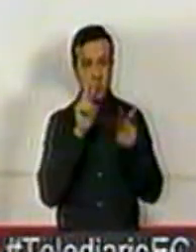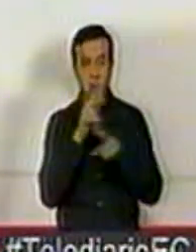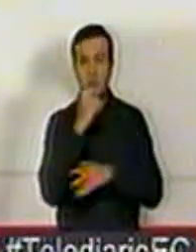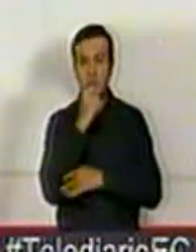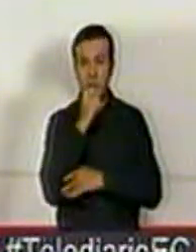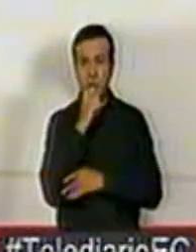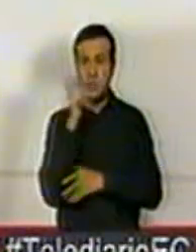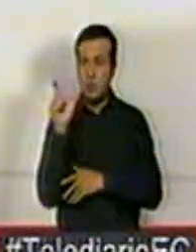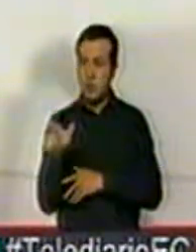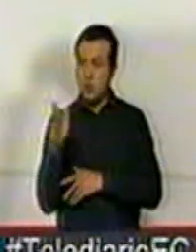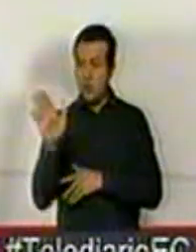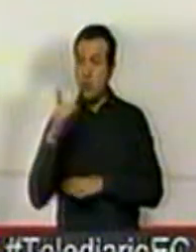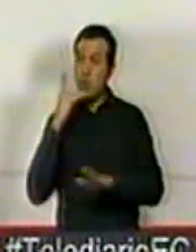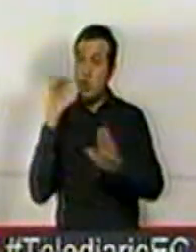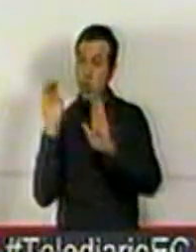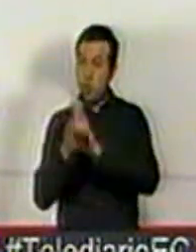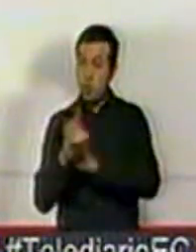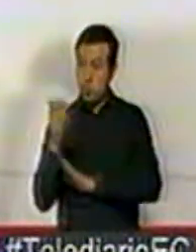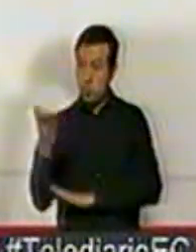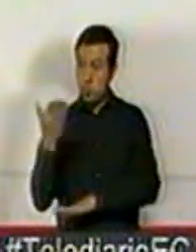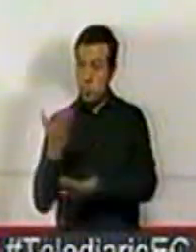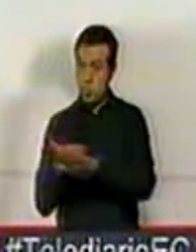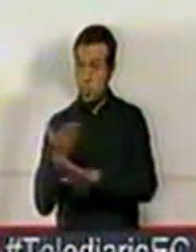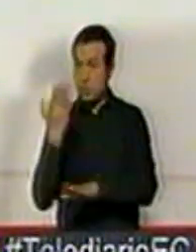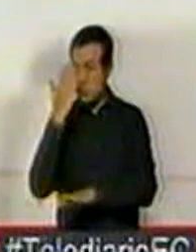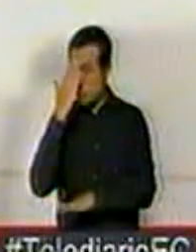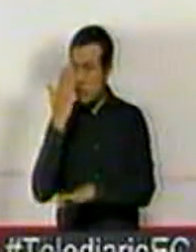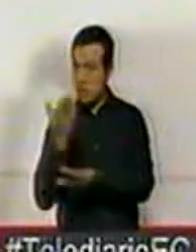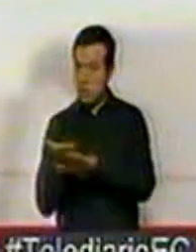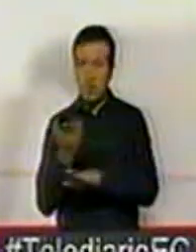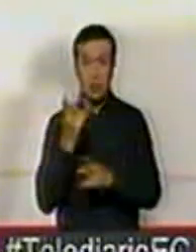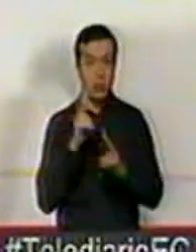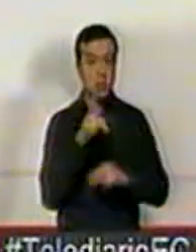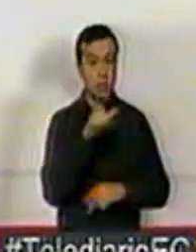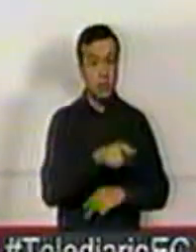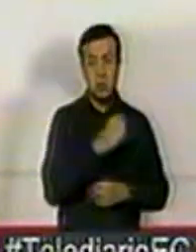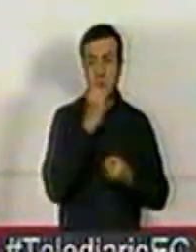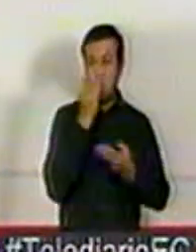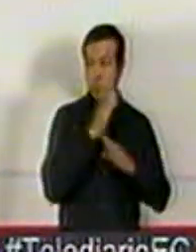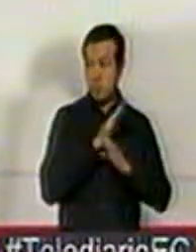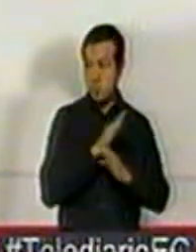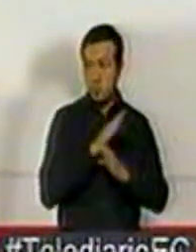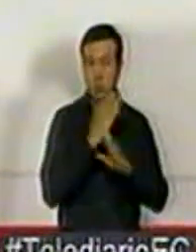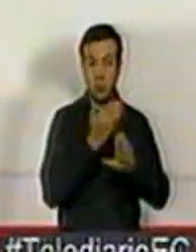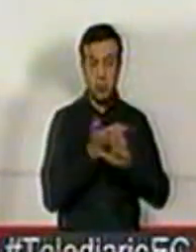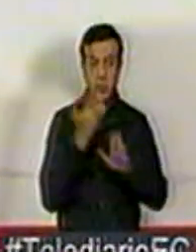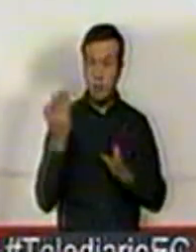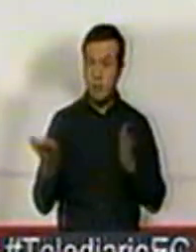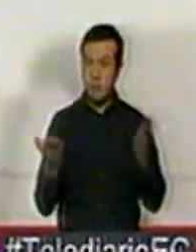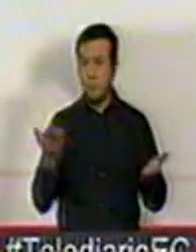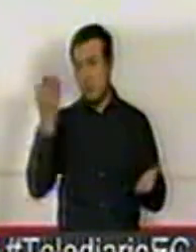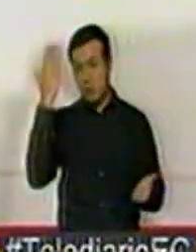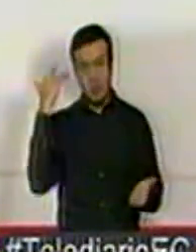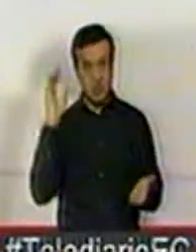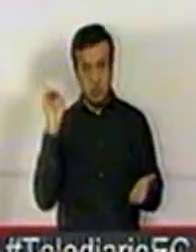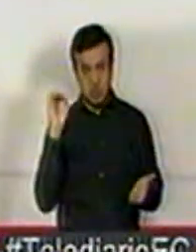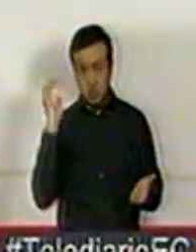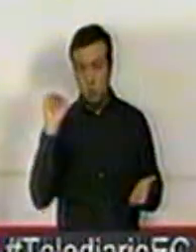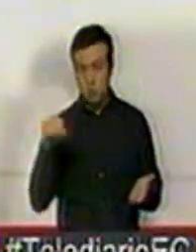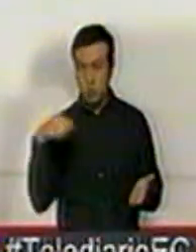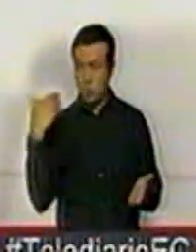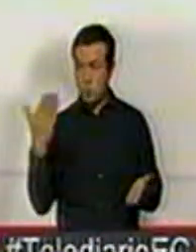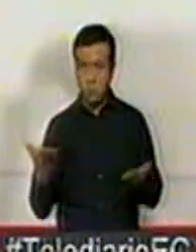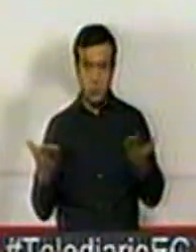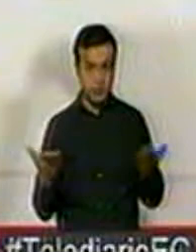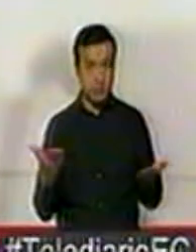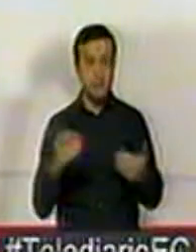el acusador como el defensor tiene un as bajo la manga que puede ponerlo en discusión, cosa que no se ha dado antes durante el proceso. Ahora, asambleísta, a